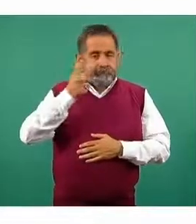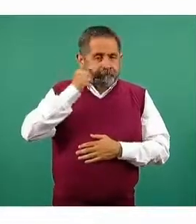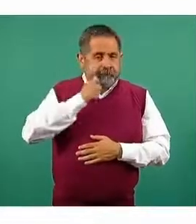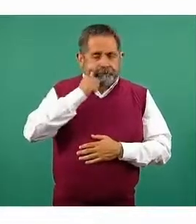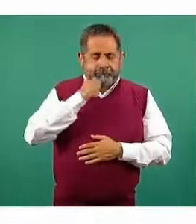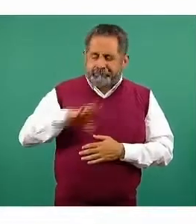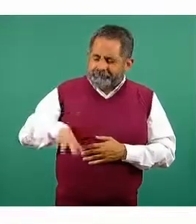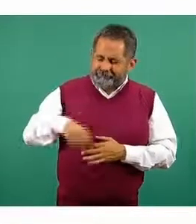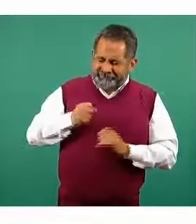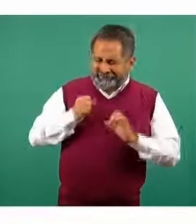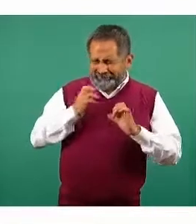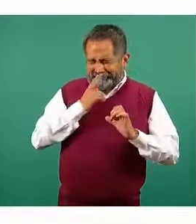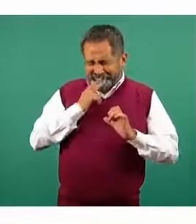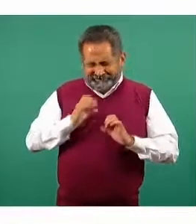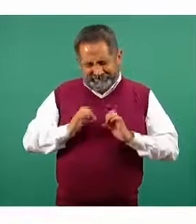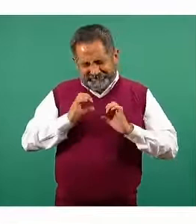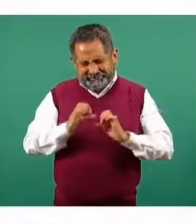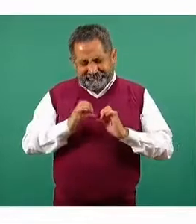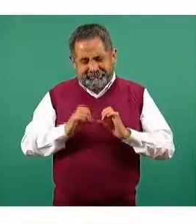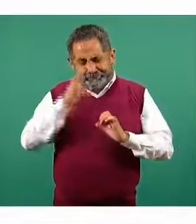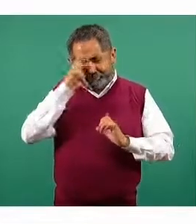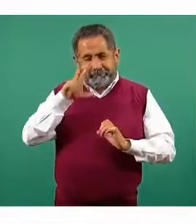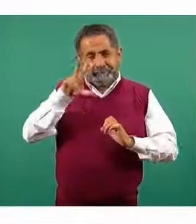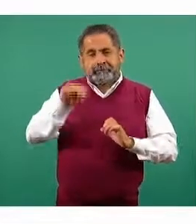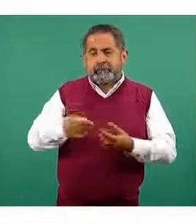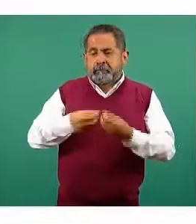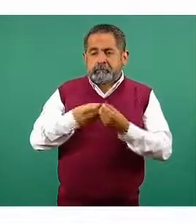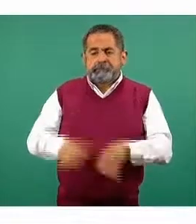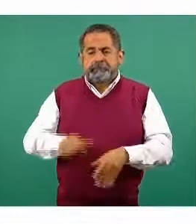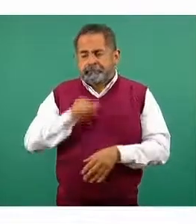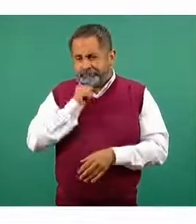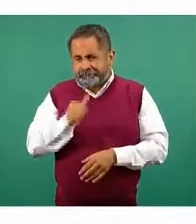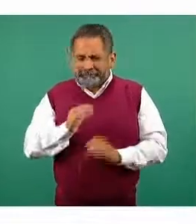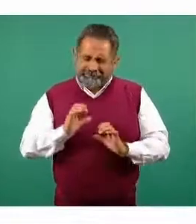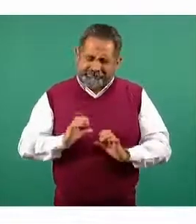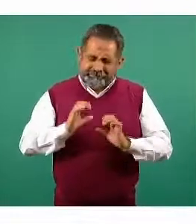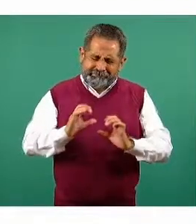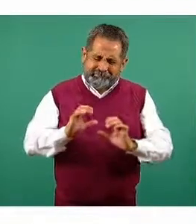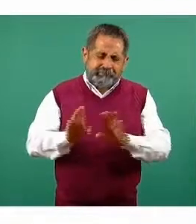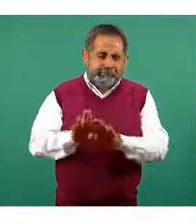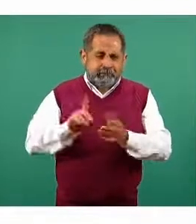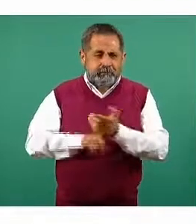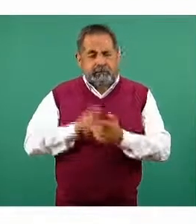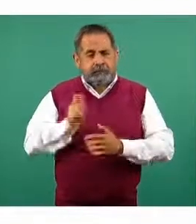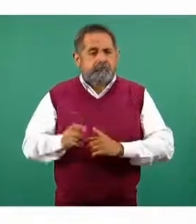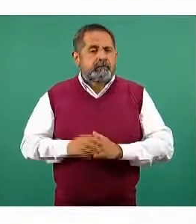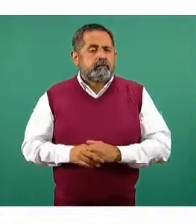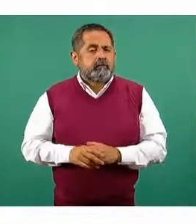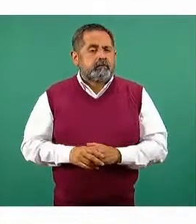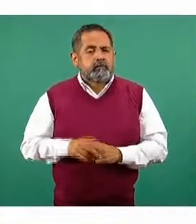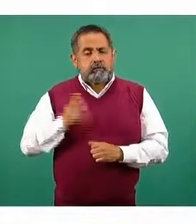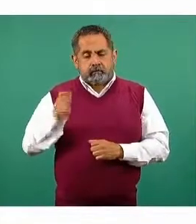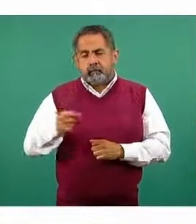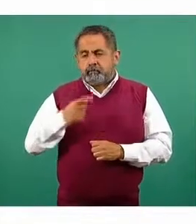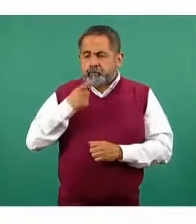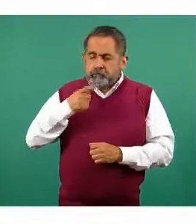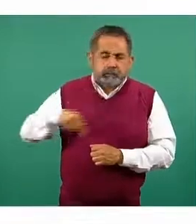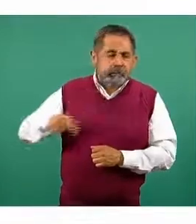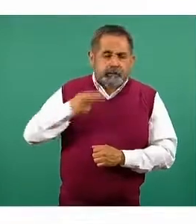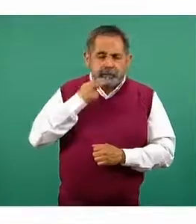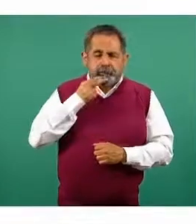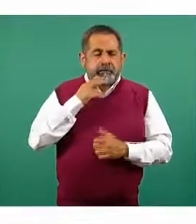esfuerzo mayúsculo para evitar perder dosis. estas dosis